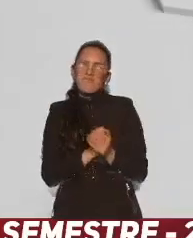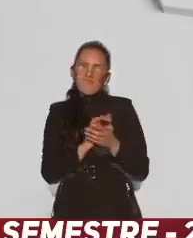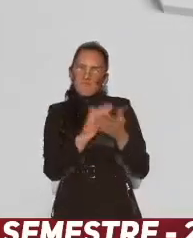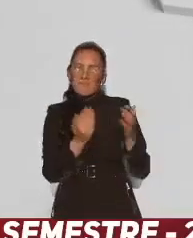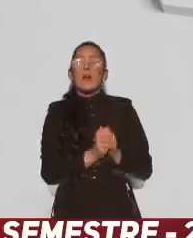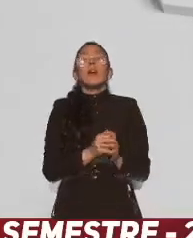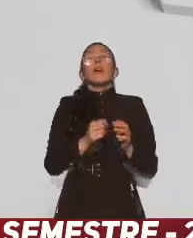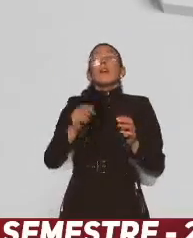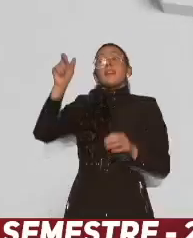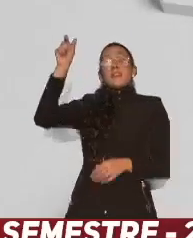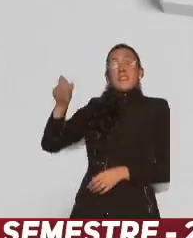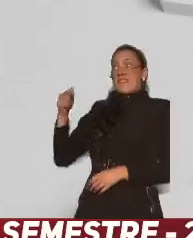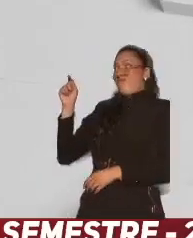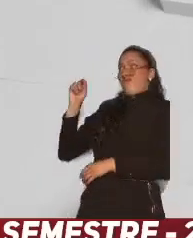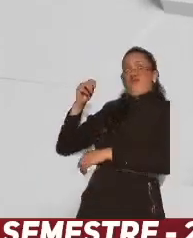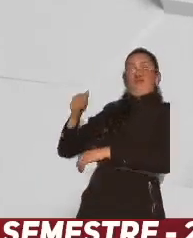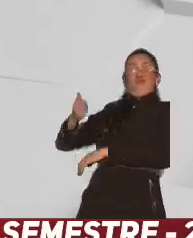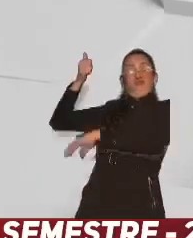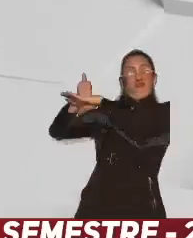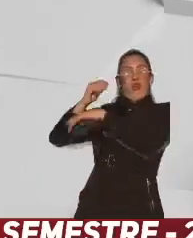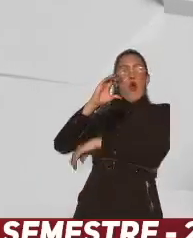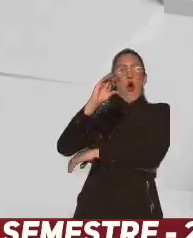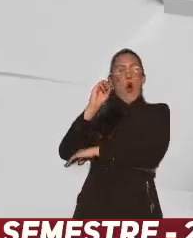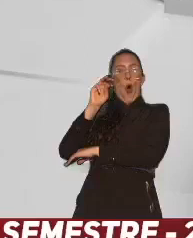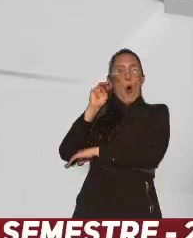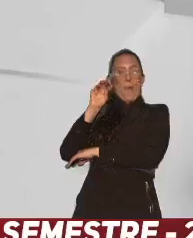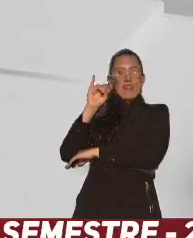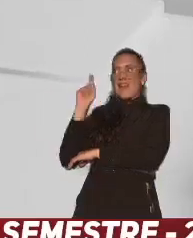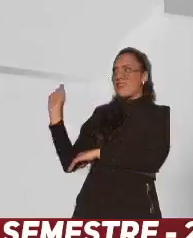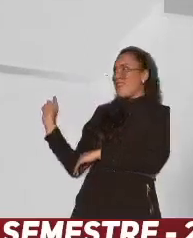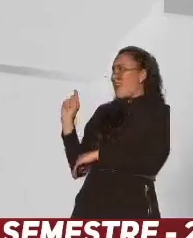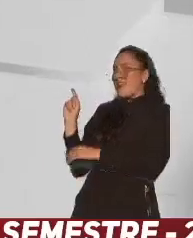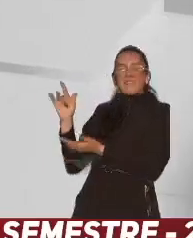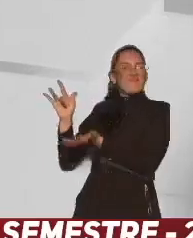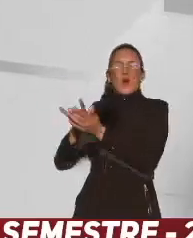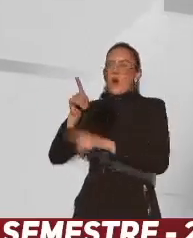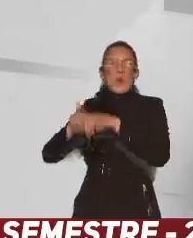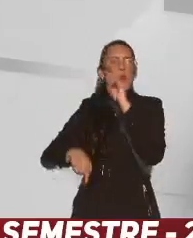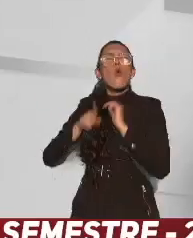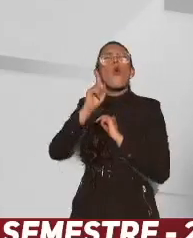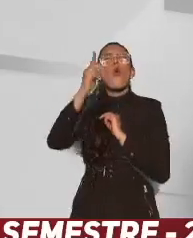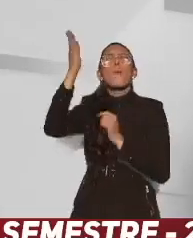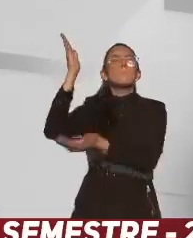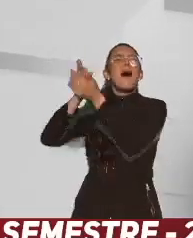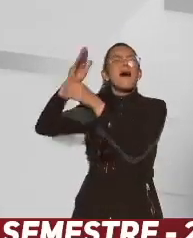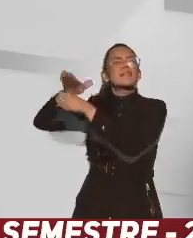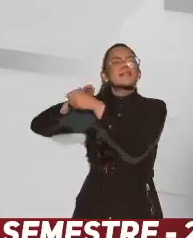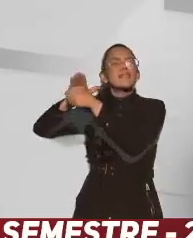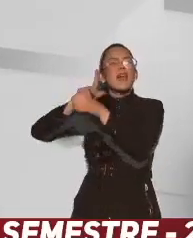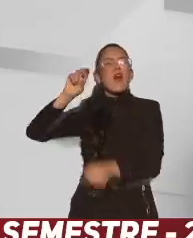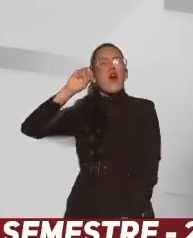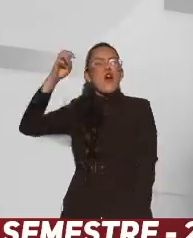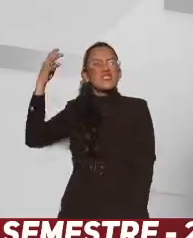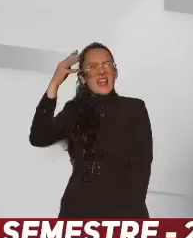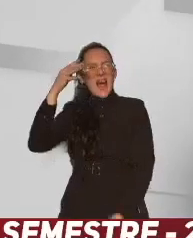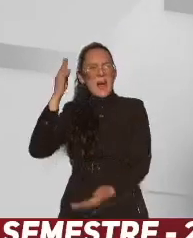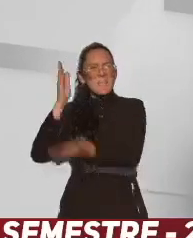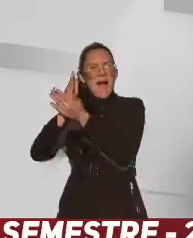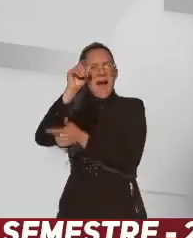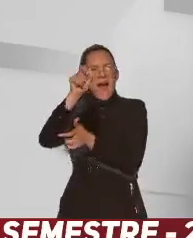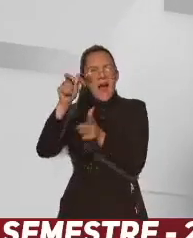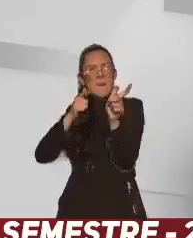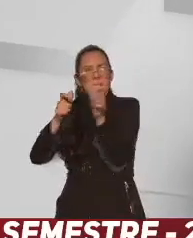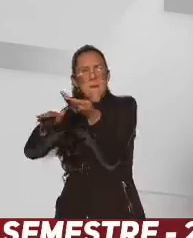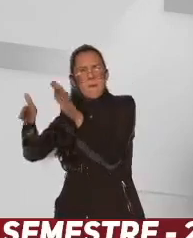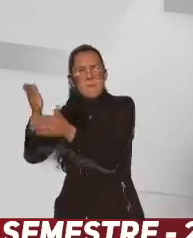a la situación presentada en el departamento de Norte de Santander. Y aquí